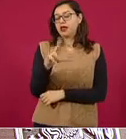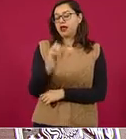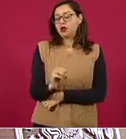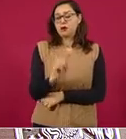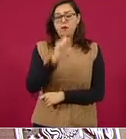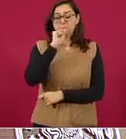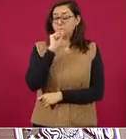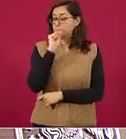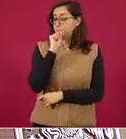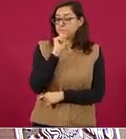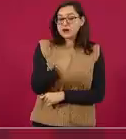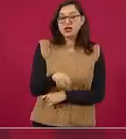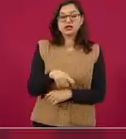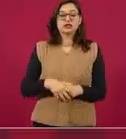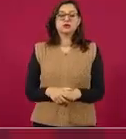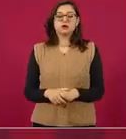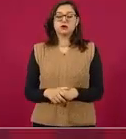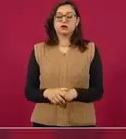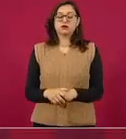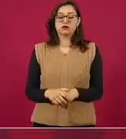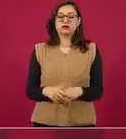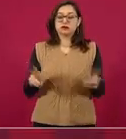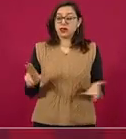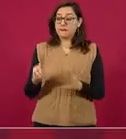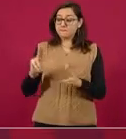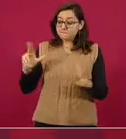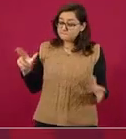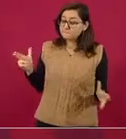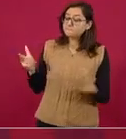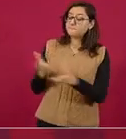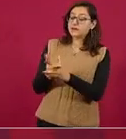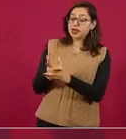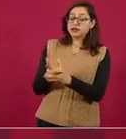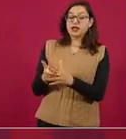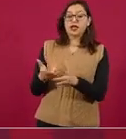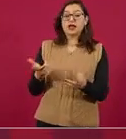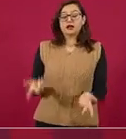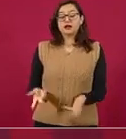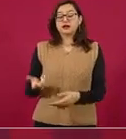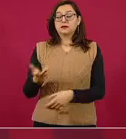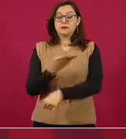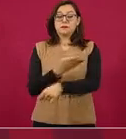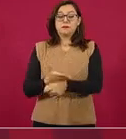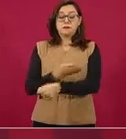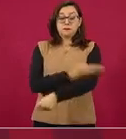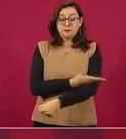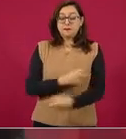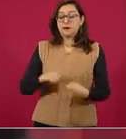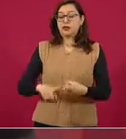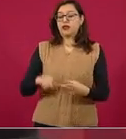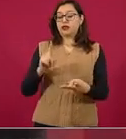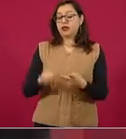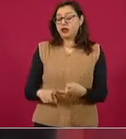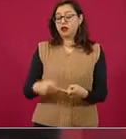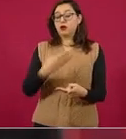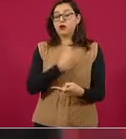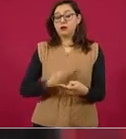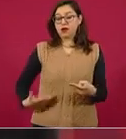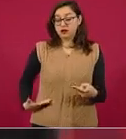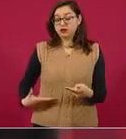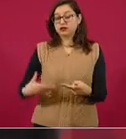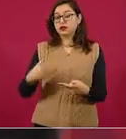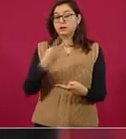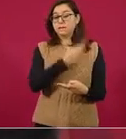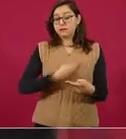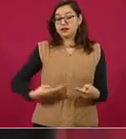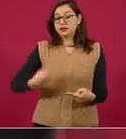en el asesinato de Madero, del presidente Madero y del vicepresidente Pino Suárez. La prensa de ese